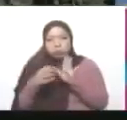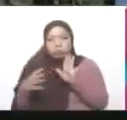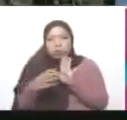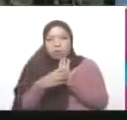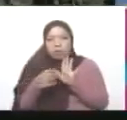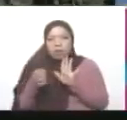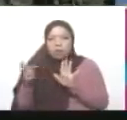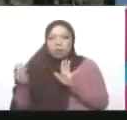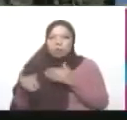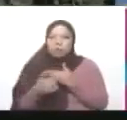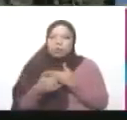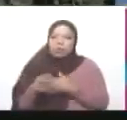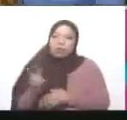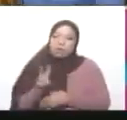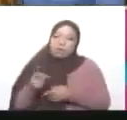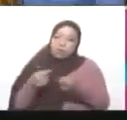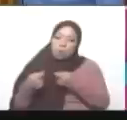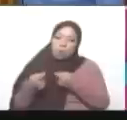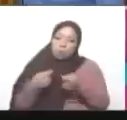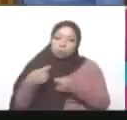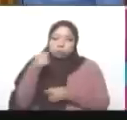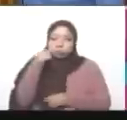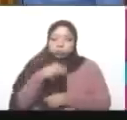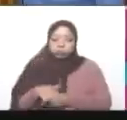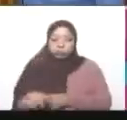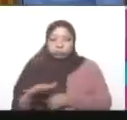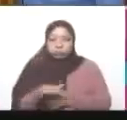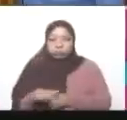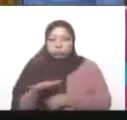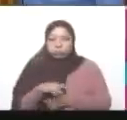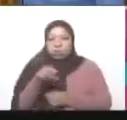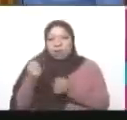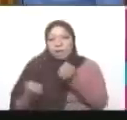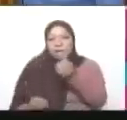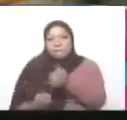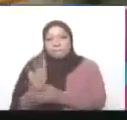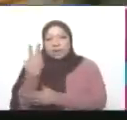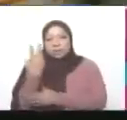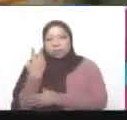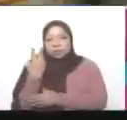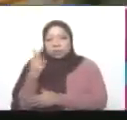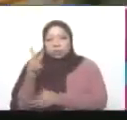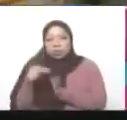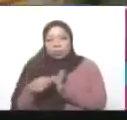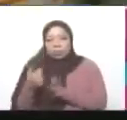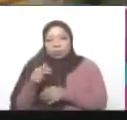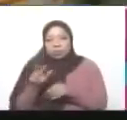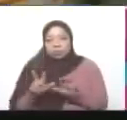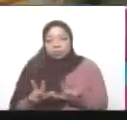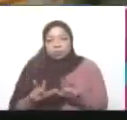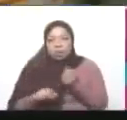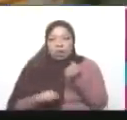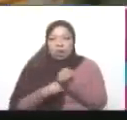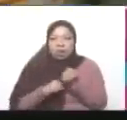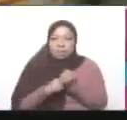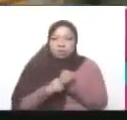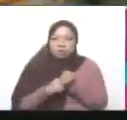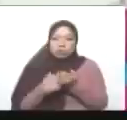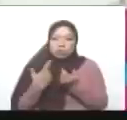Venezuela en coordinación del Comando Sur mayo 2018 y el apoyo de